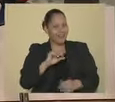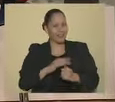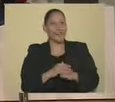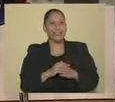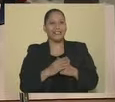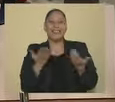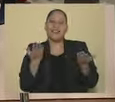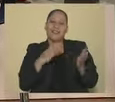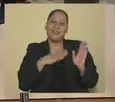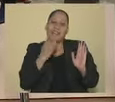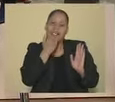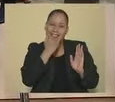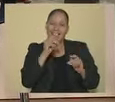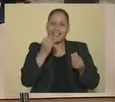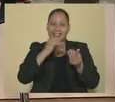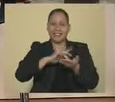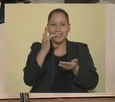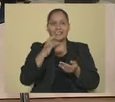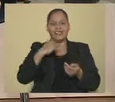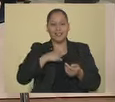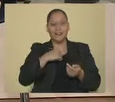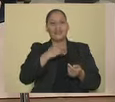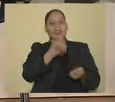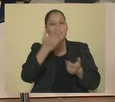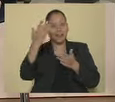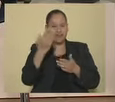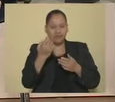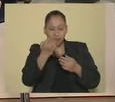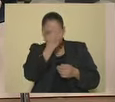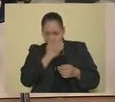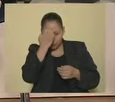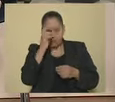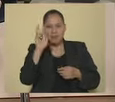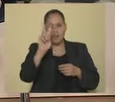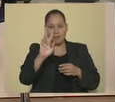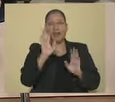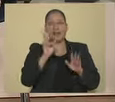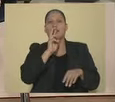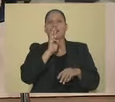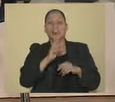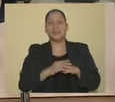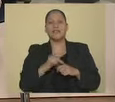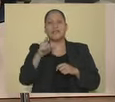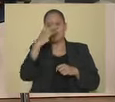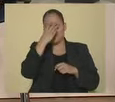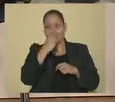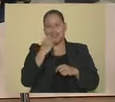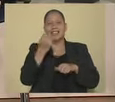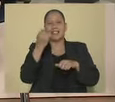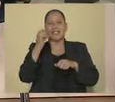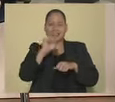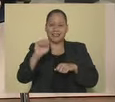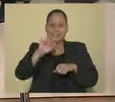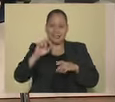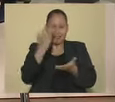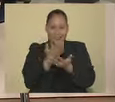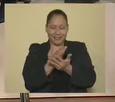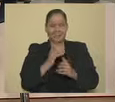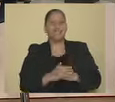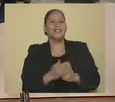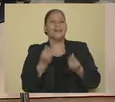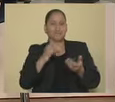Frank. Bueno. No, muchas gracias, Me las llevo y las estudio y el viernes ya te... Sí, sí, que tengas muy buen fin de Igualmente. Semana. Muchas gracias. Y